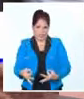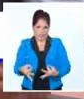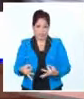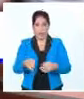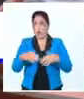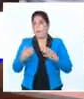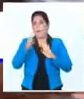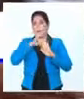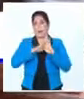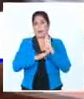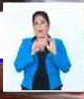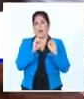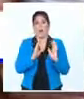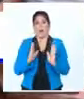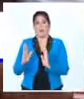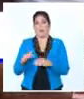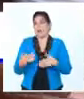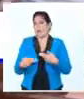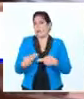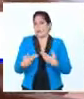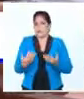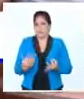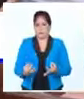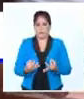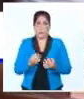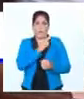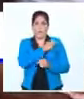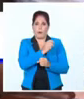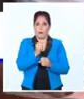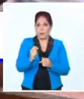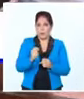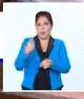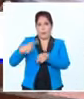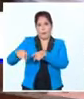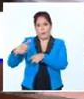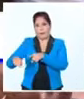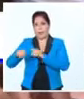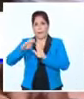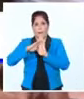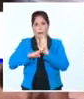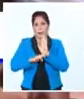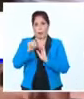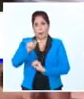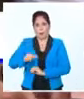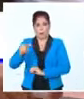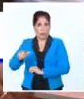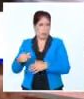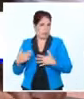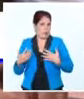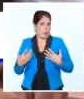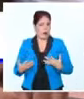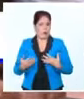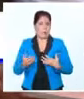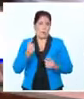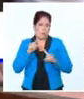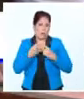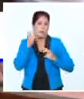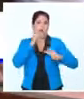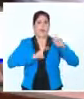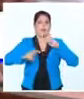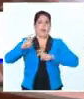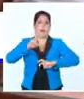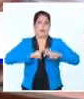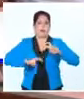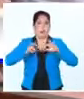medidas organizativas que vamos a tomar tanto con el claustro como desde el punto de vista metodológico para revisar de manera tal que